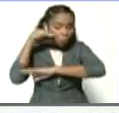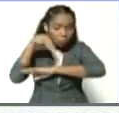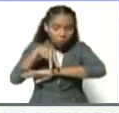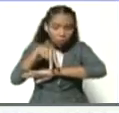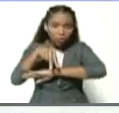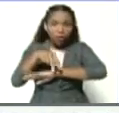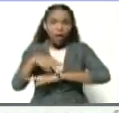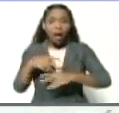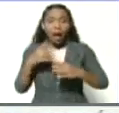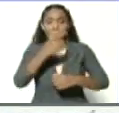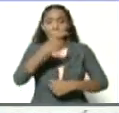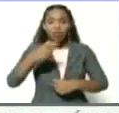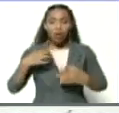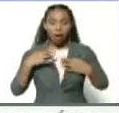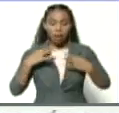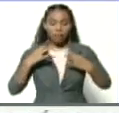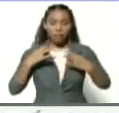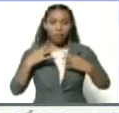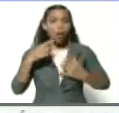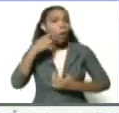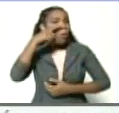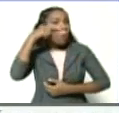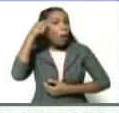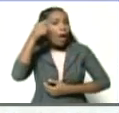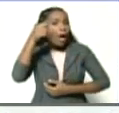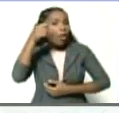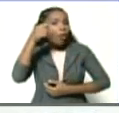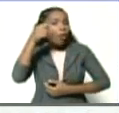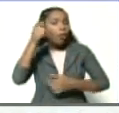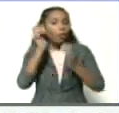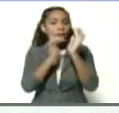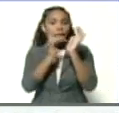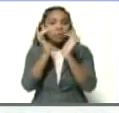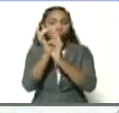gente vestida de morado, de nazareno,